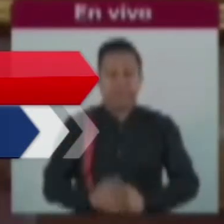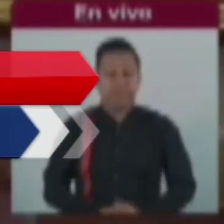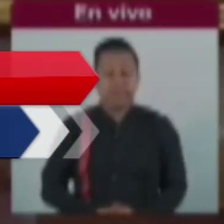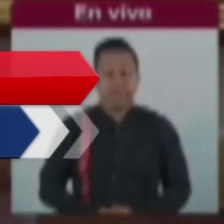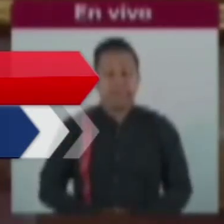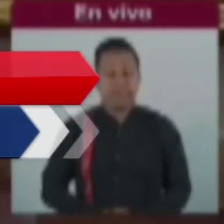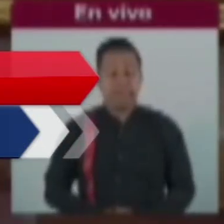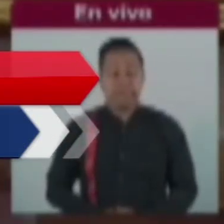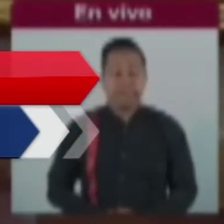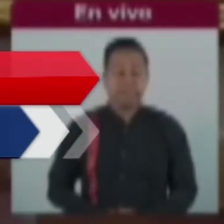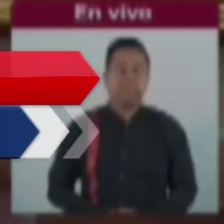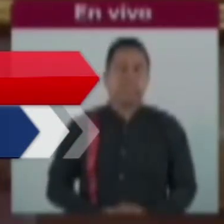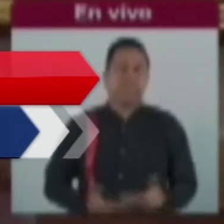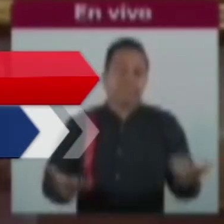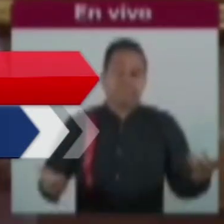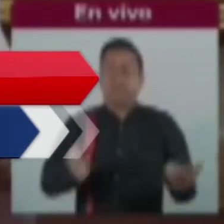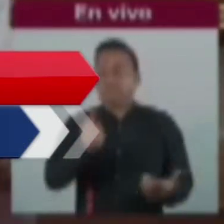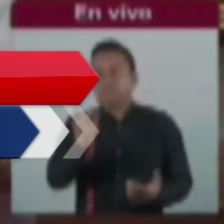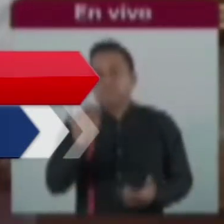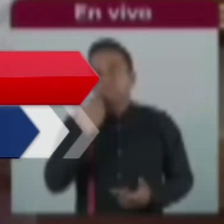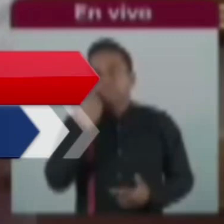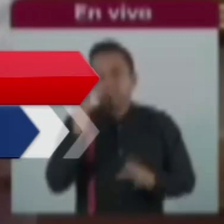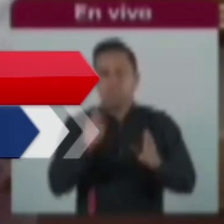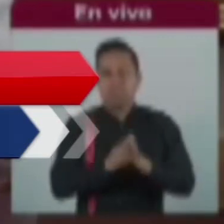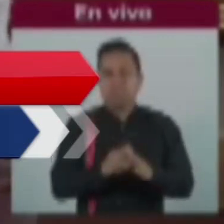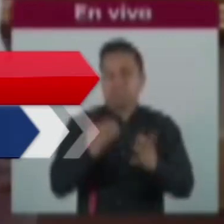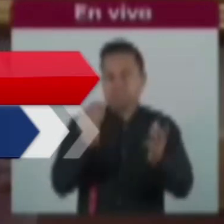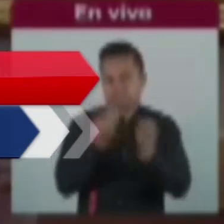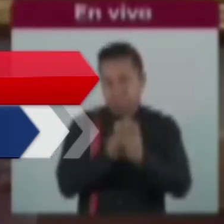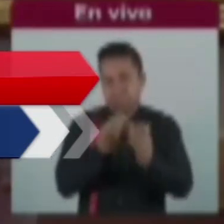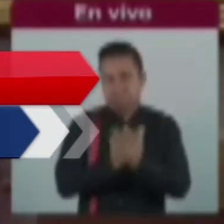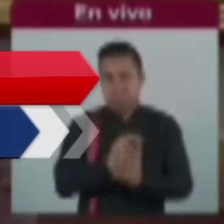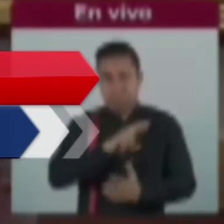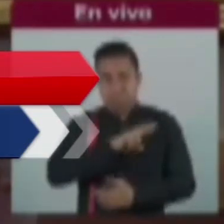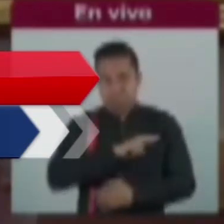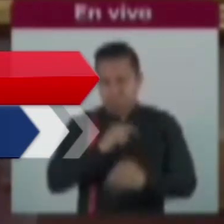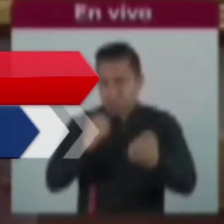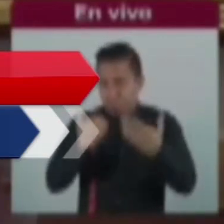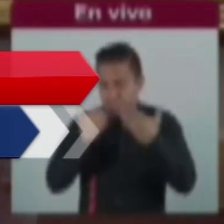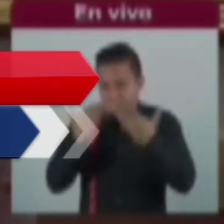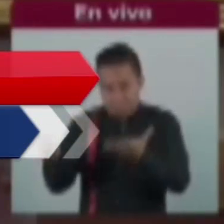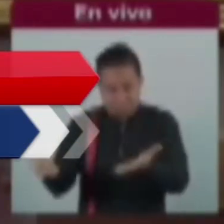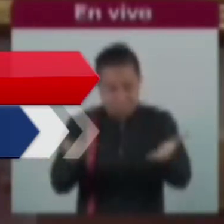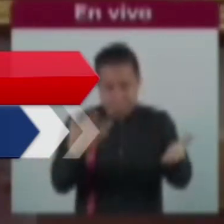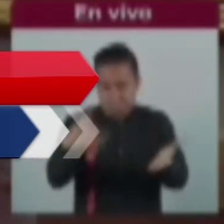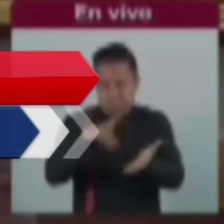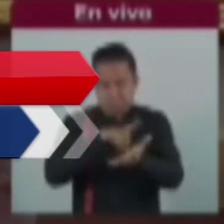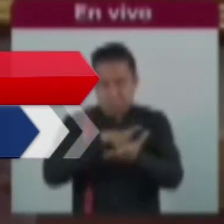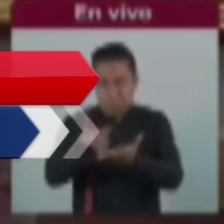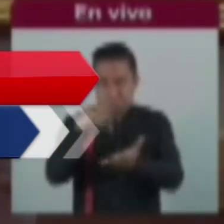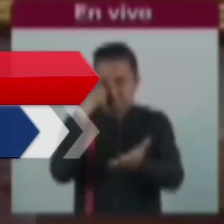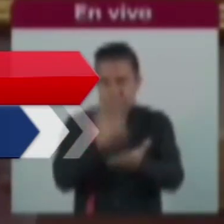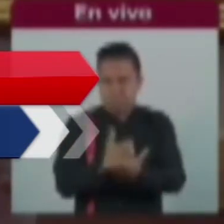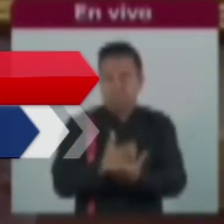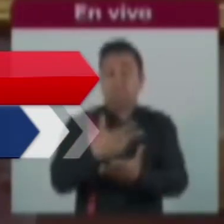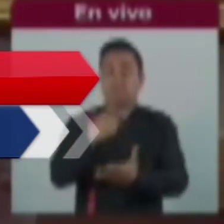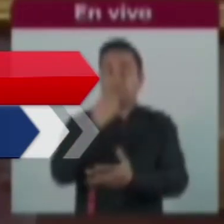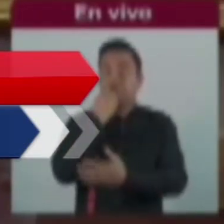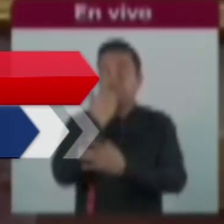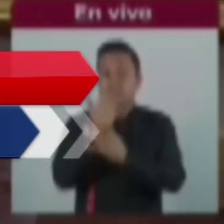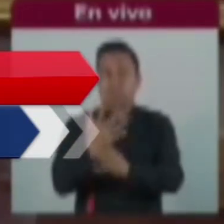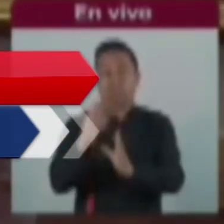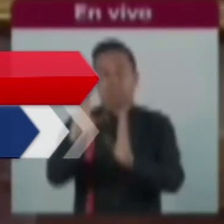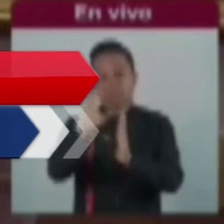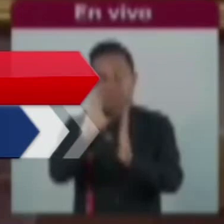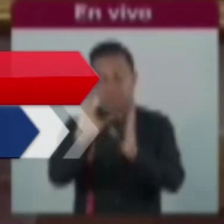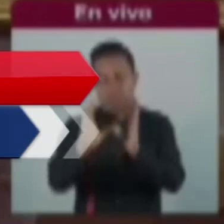dijo que, bueno, existe la posibilidad de que los sindicatos se nieguen y les quieran seguir cobrando, pero es una determinación que ha